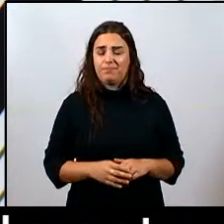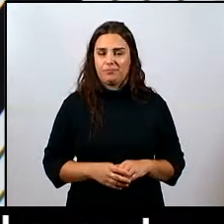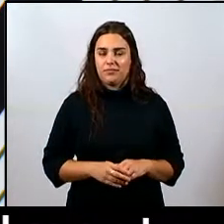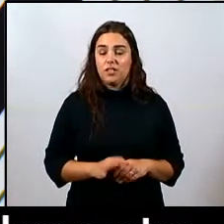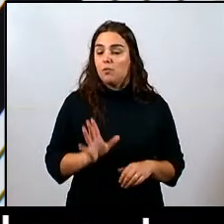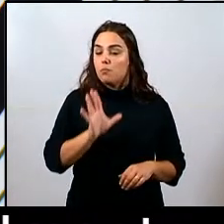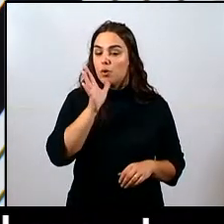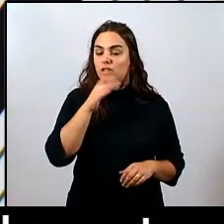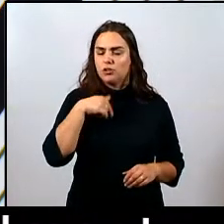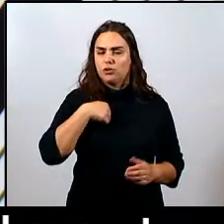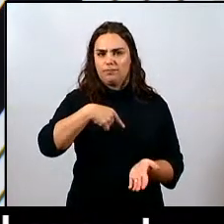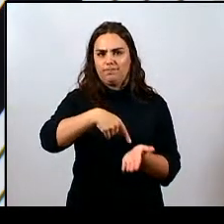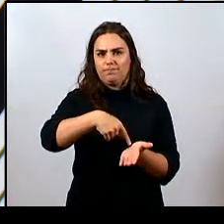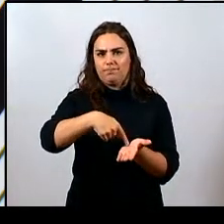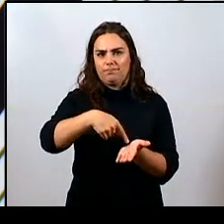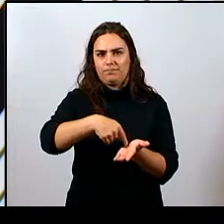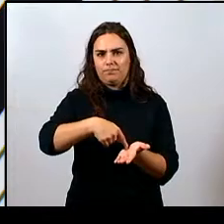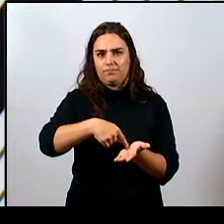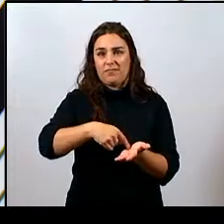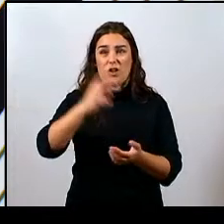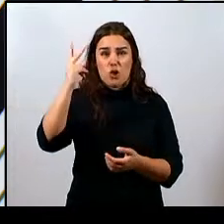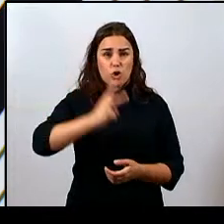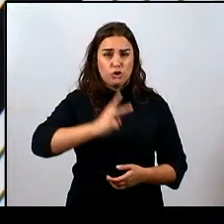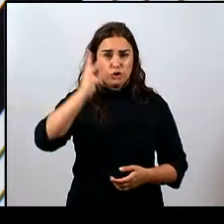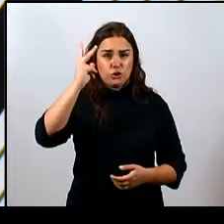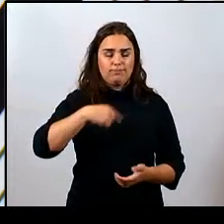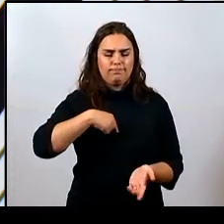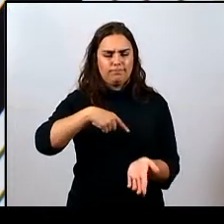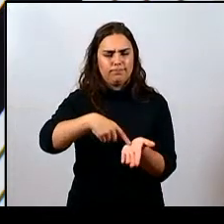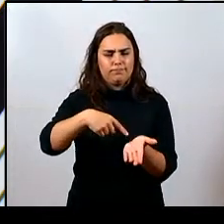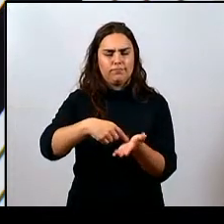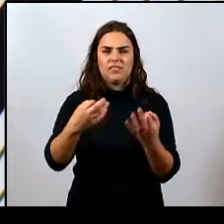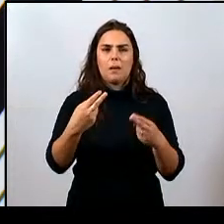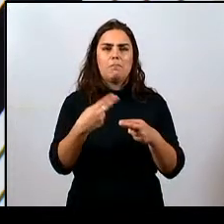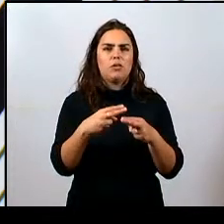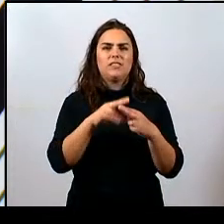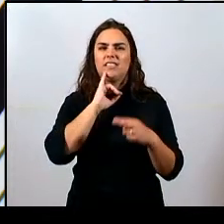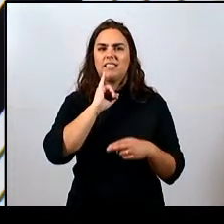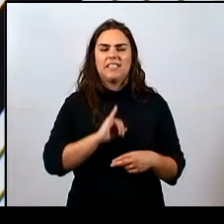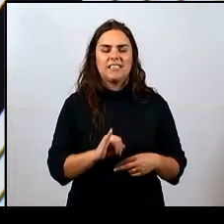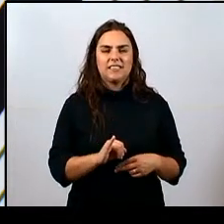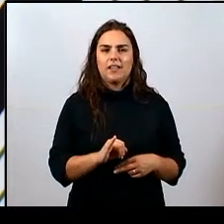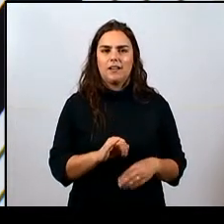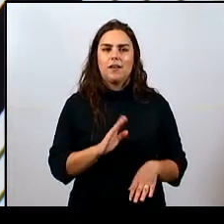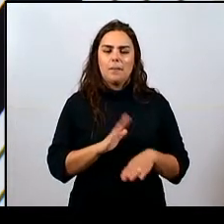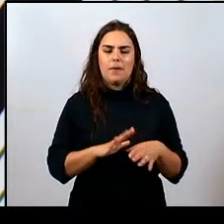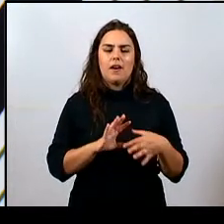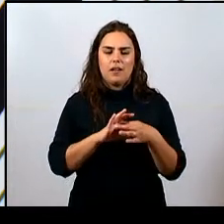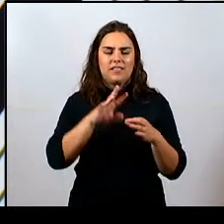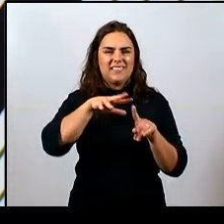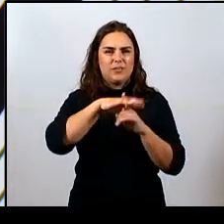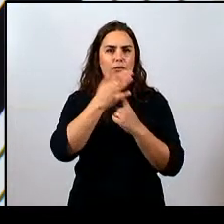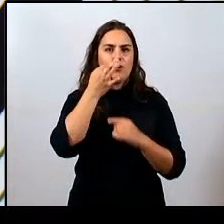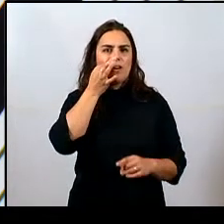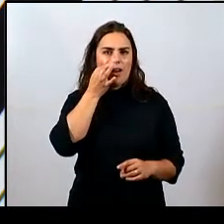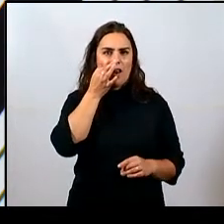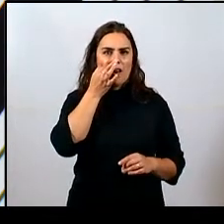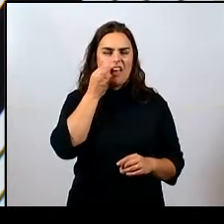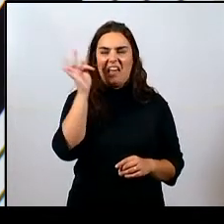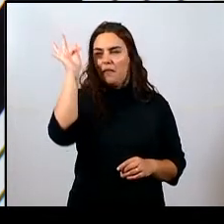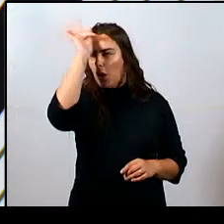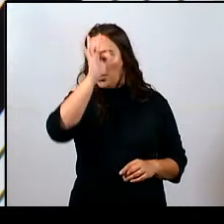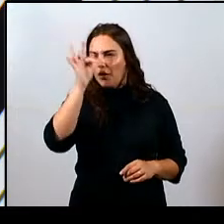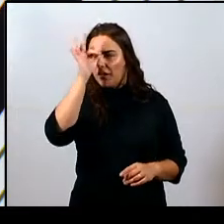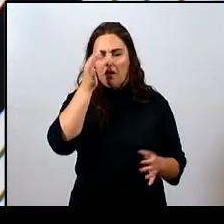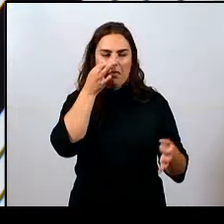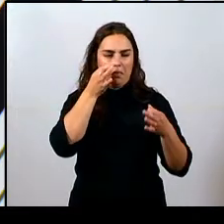nosotros exigimos, desde los dos Gobiernos, una política energética que esté apegada a la realidad, sin ideología, con